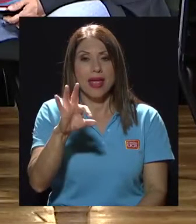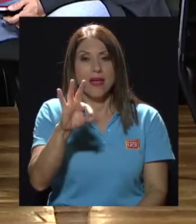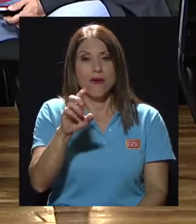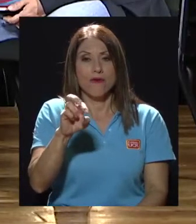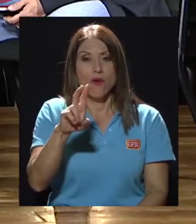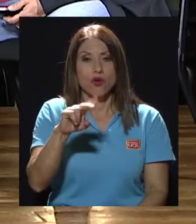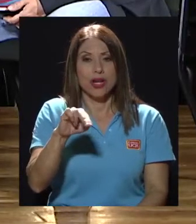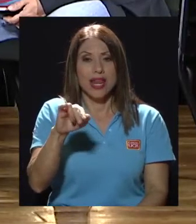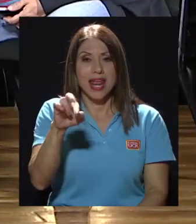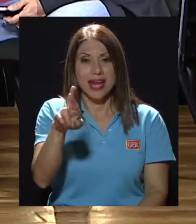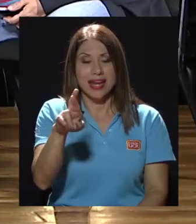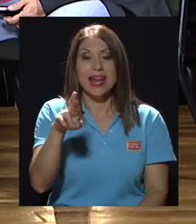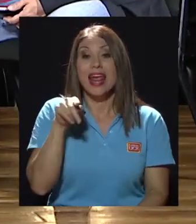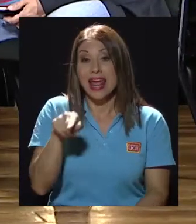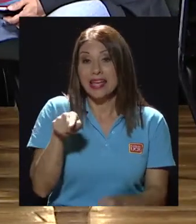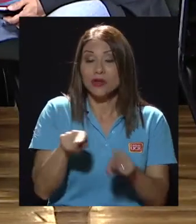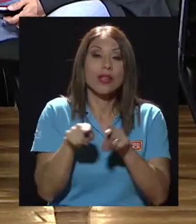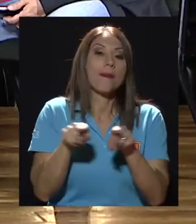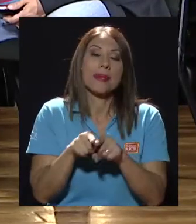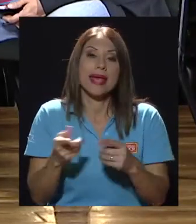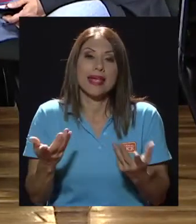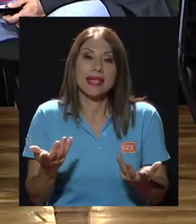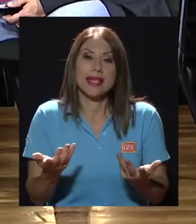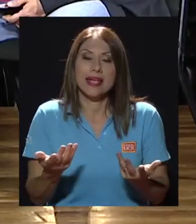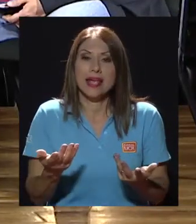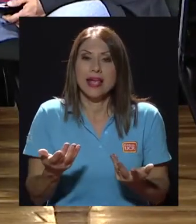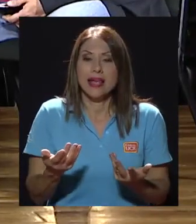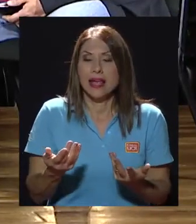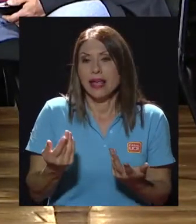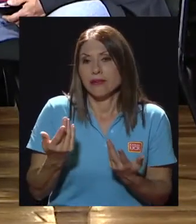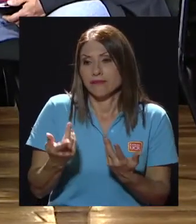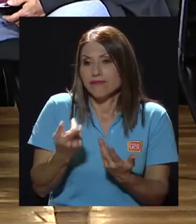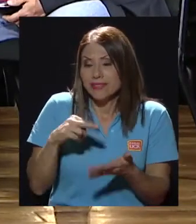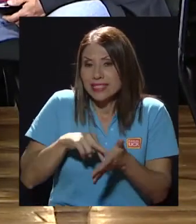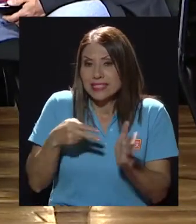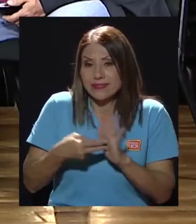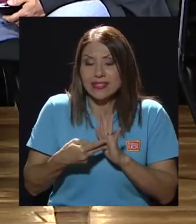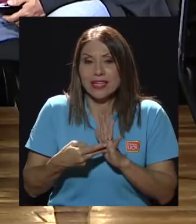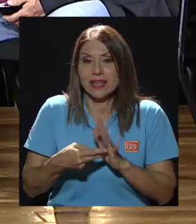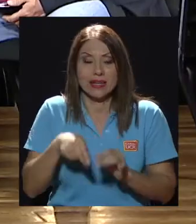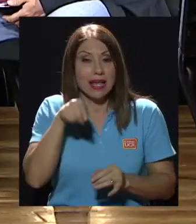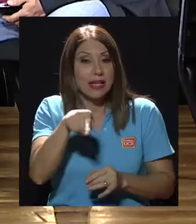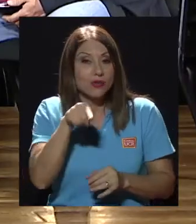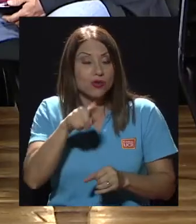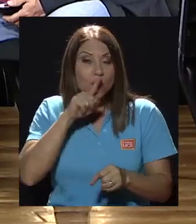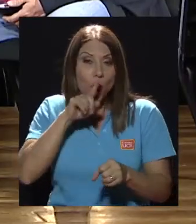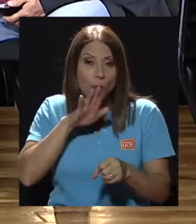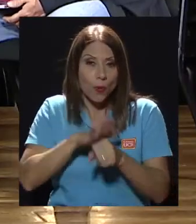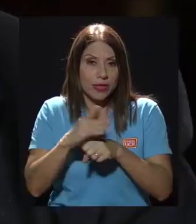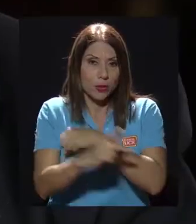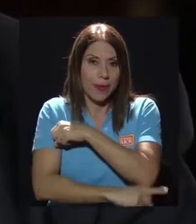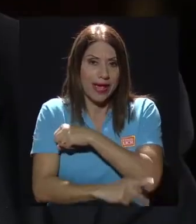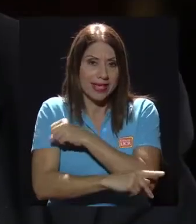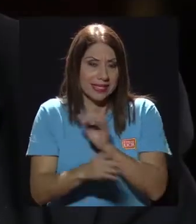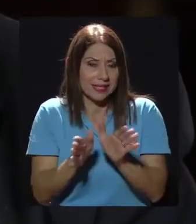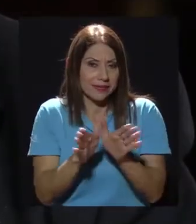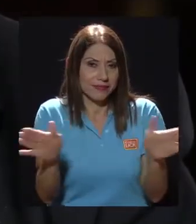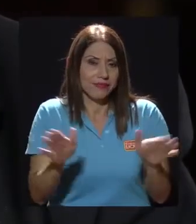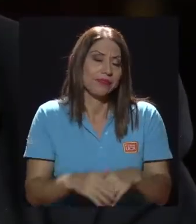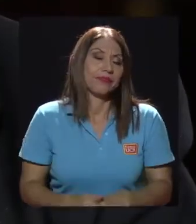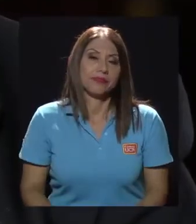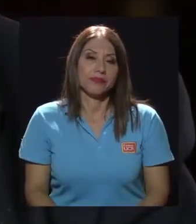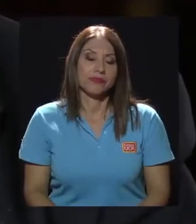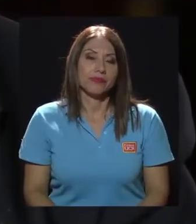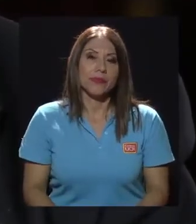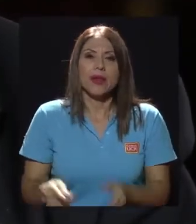Esto es lo que vamos entonces, que secundando también lo que me dice de acerca de eso es un compromiso país. A veces siempre